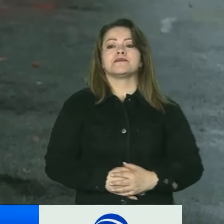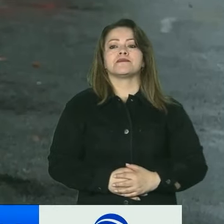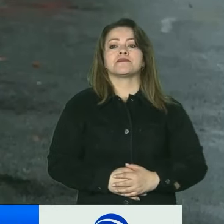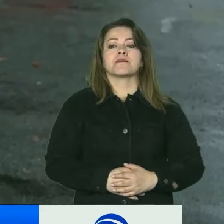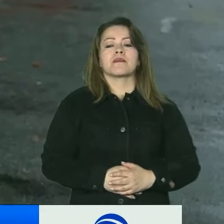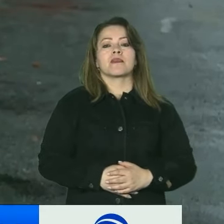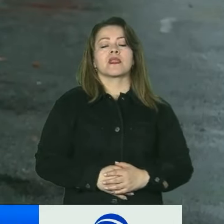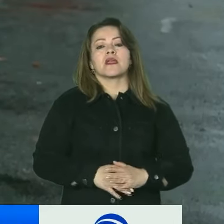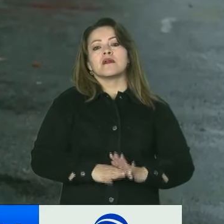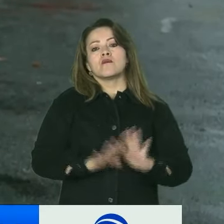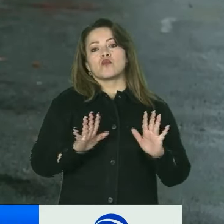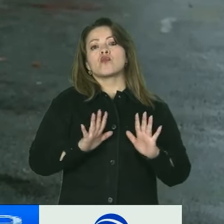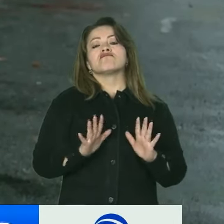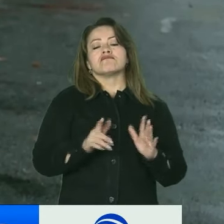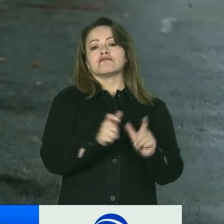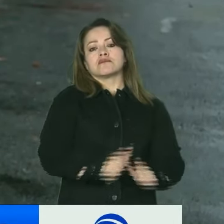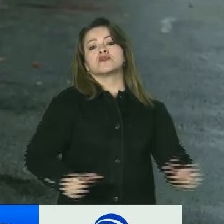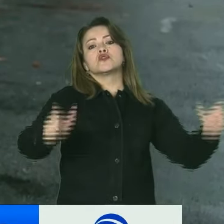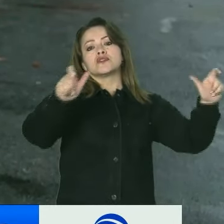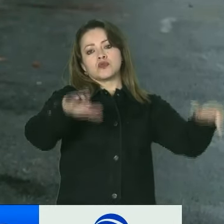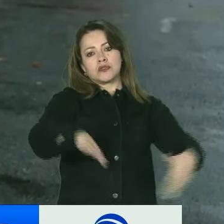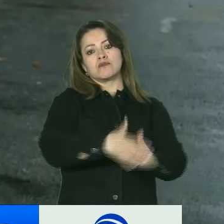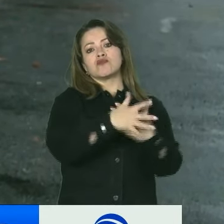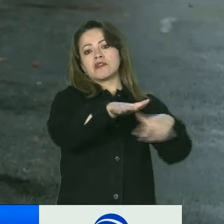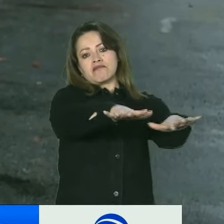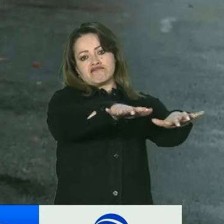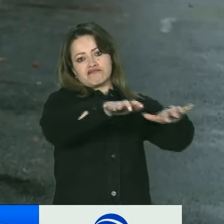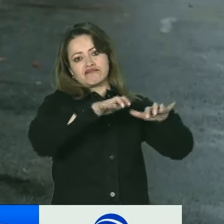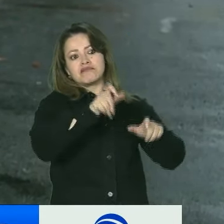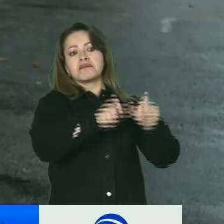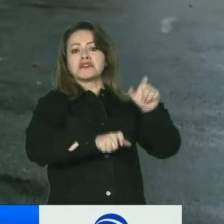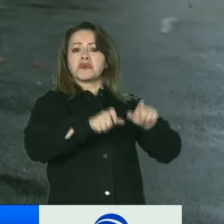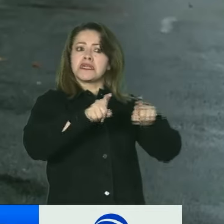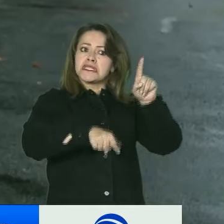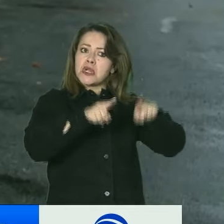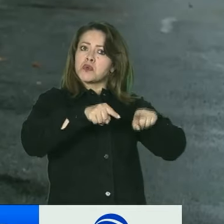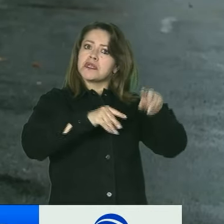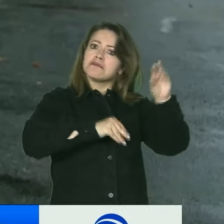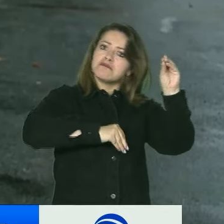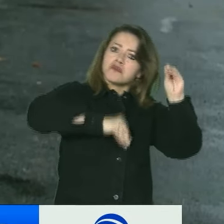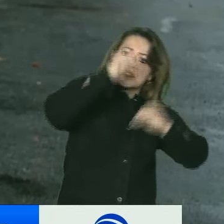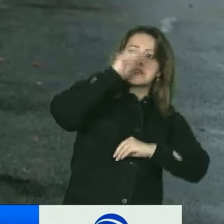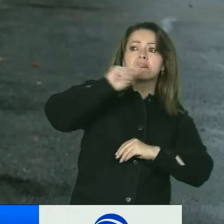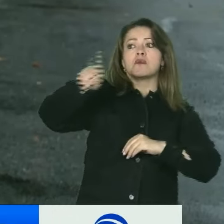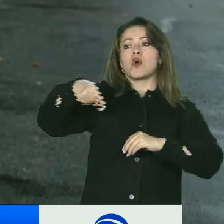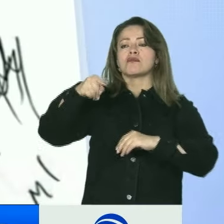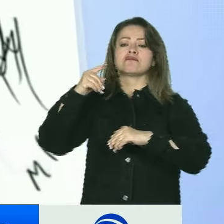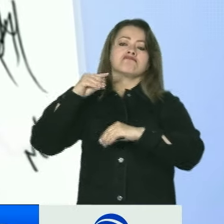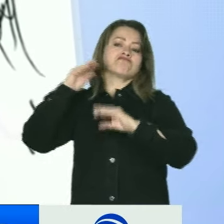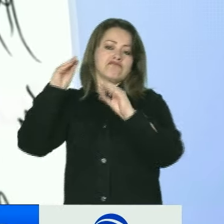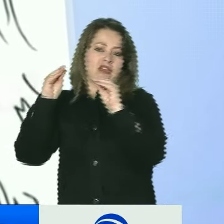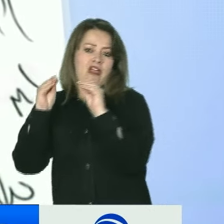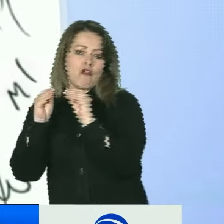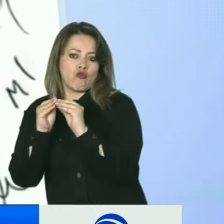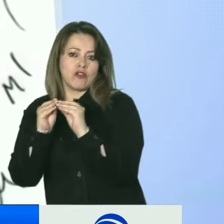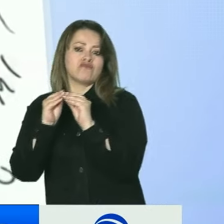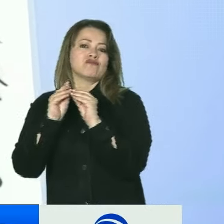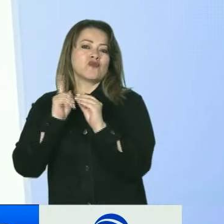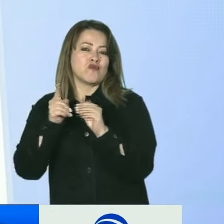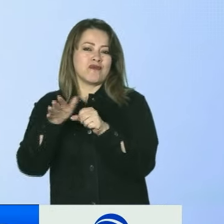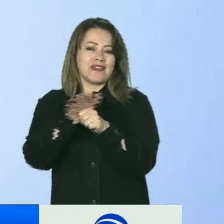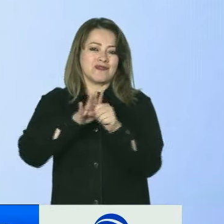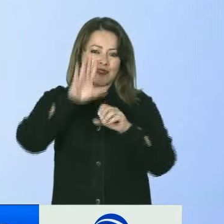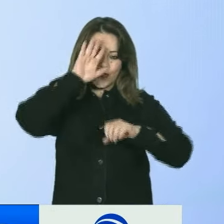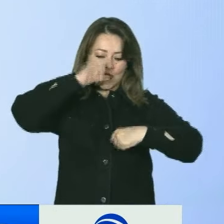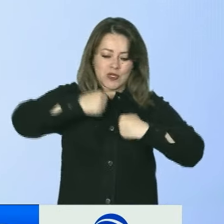Bueno, por su parte, desde el Congreso de la República se escucharon voces en contra de este proceso y negociación con el ELN. Aseguran que la